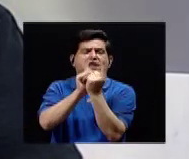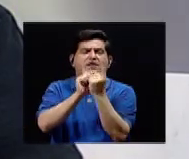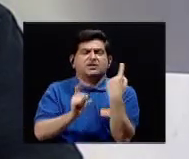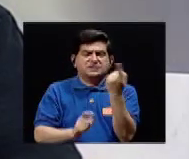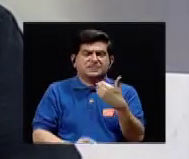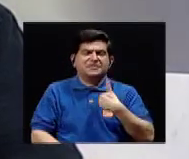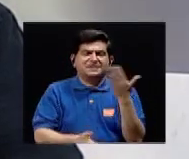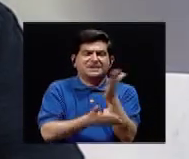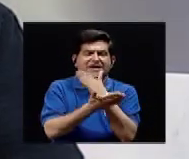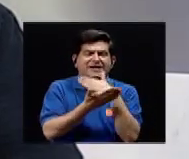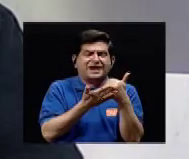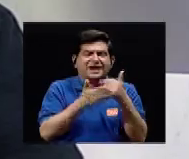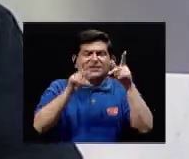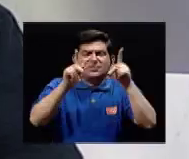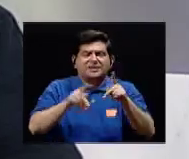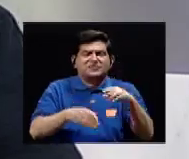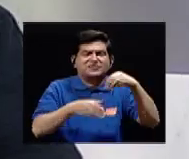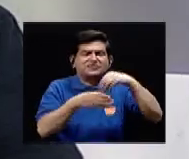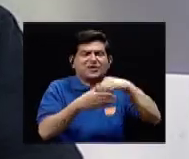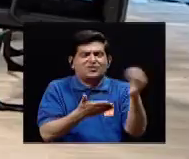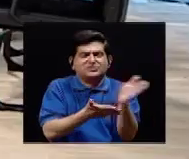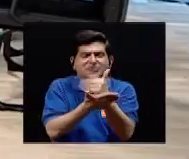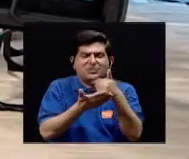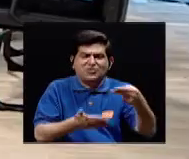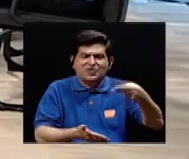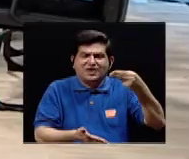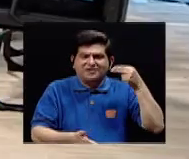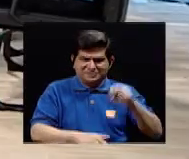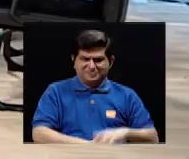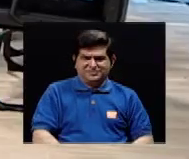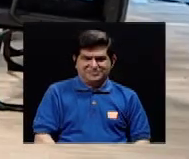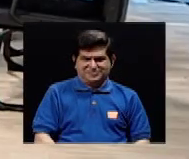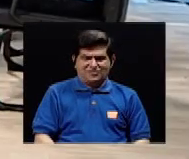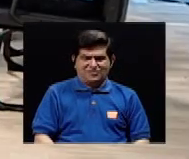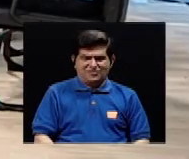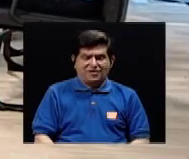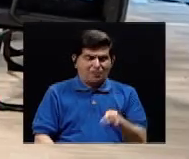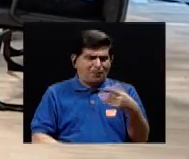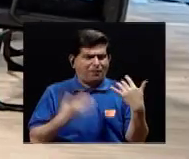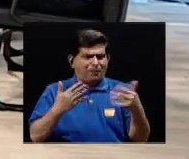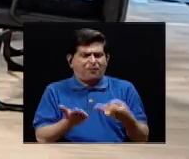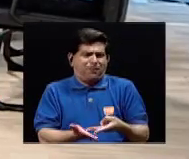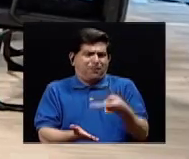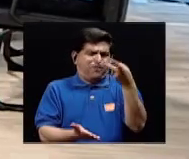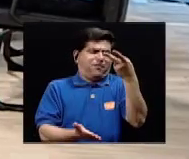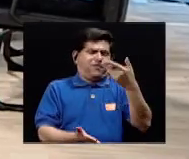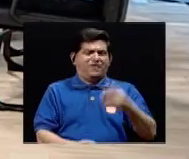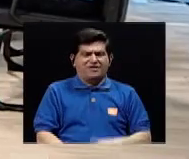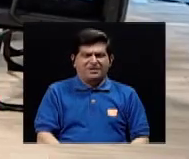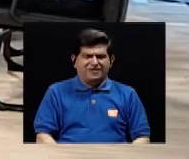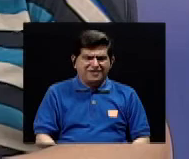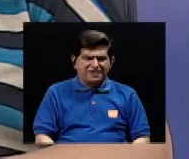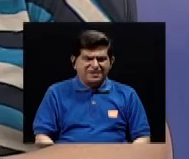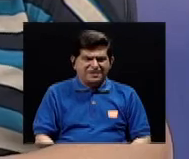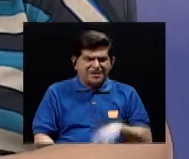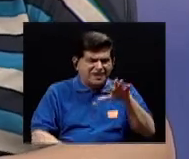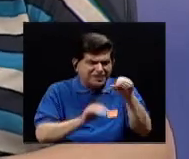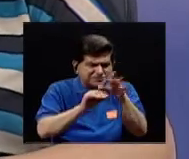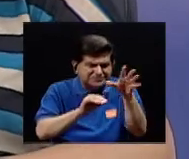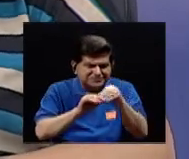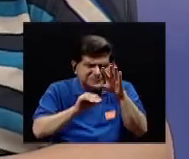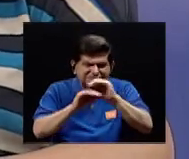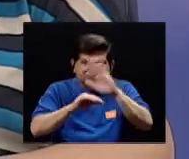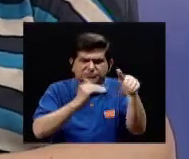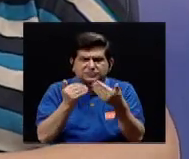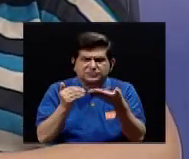encuentra, ella siempre tiene algo, alguna persona le aporta algo a la historia. Es muy rico ver cómo va juntando